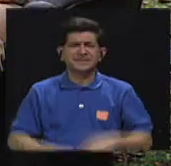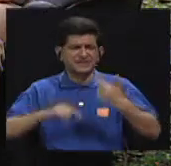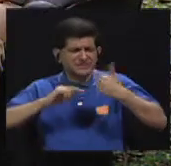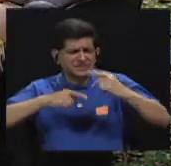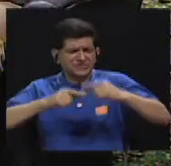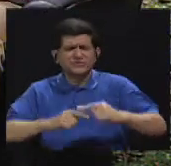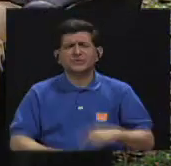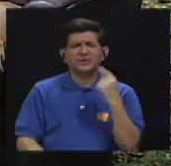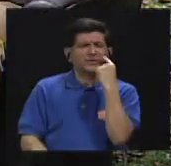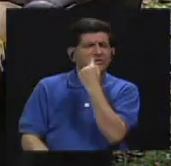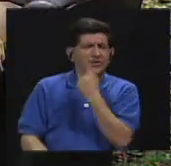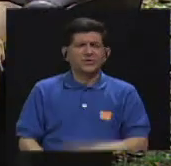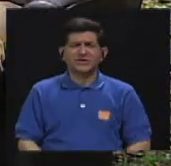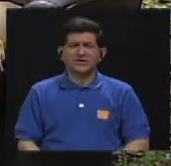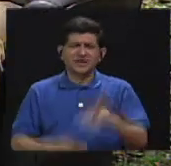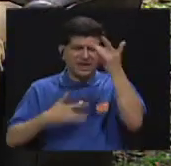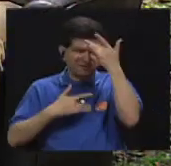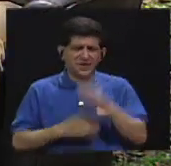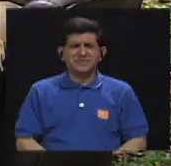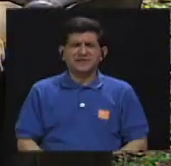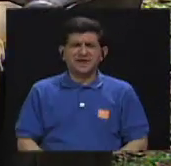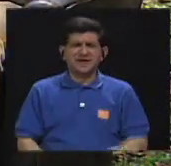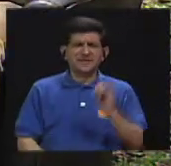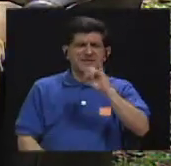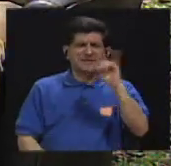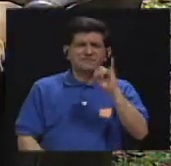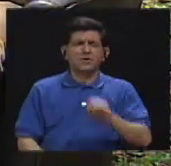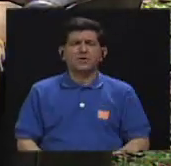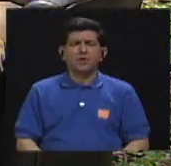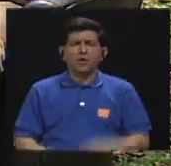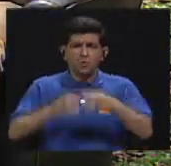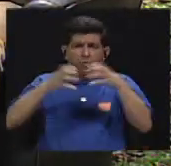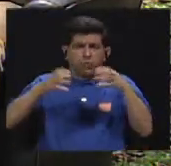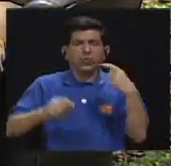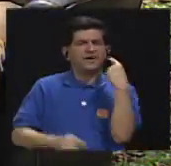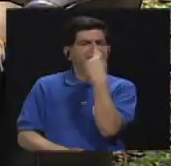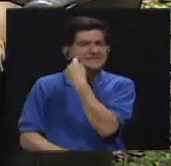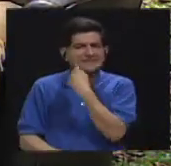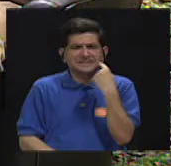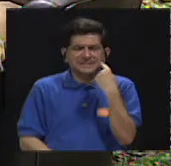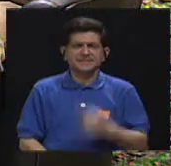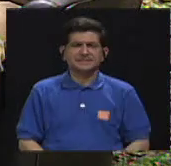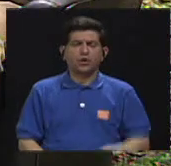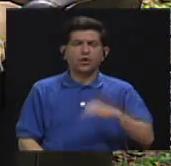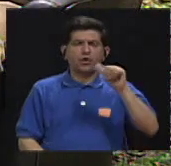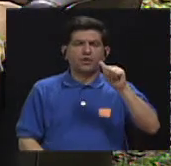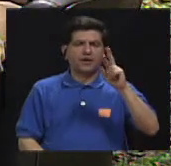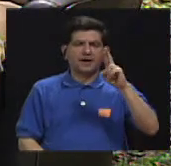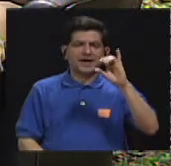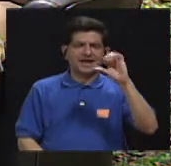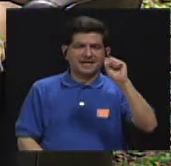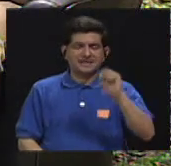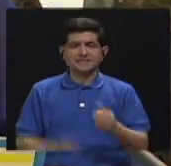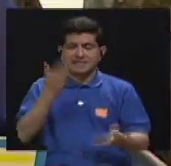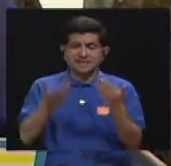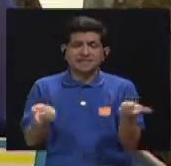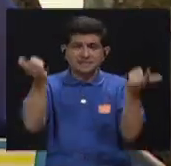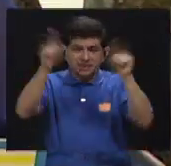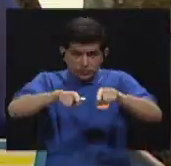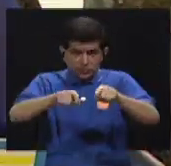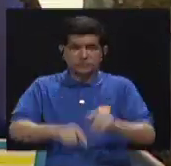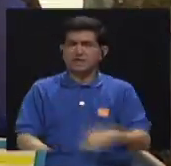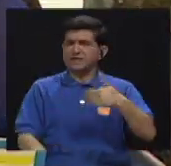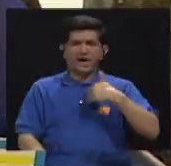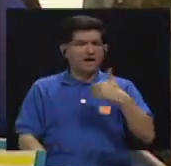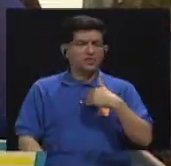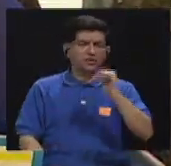dientes, ¿verdad, Saúl? Esas enfermedades como la gingivitis, la periodontitis, las caries, en fin, tantas enfermedades que se presentan tal vez por no tener